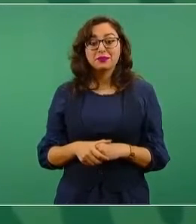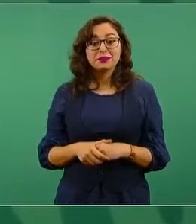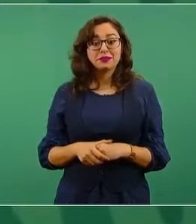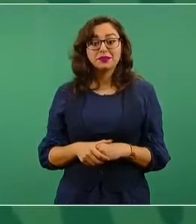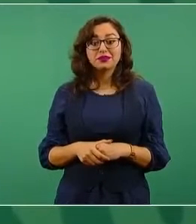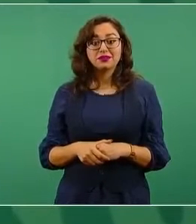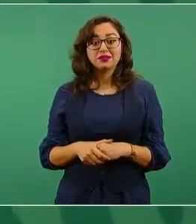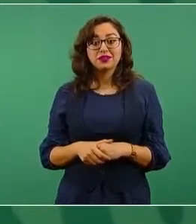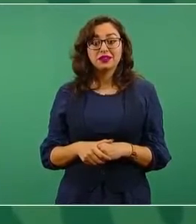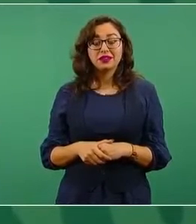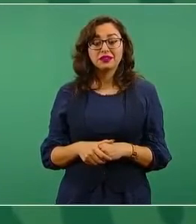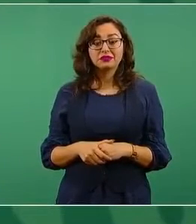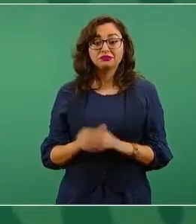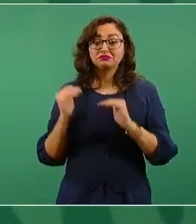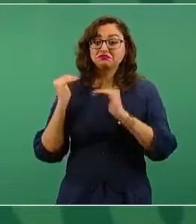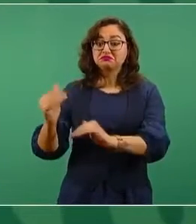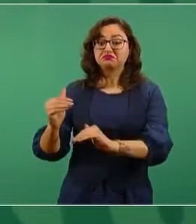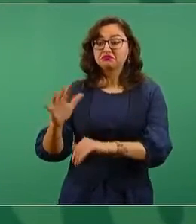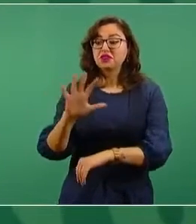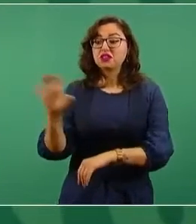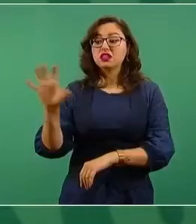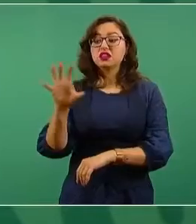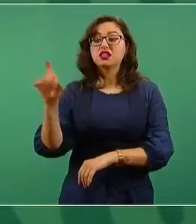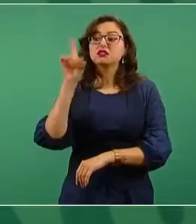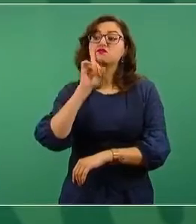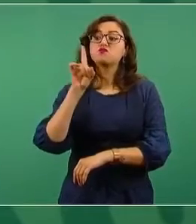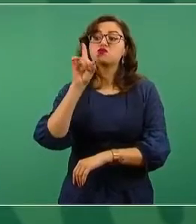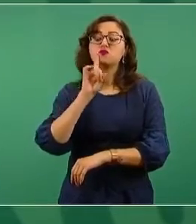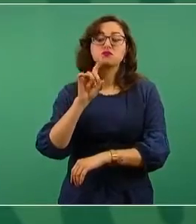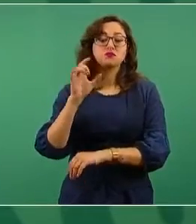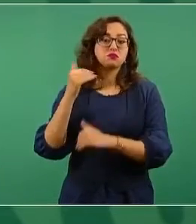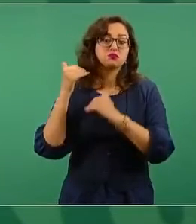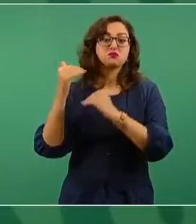que se manifiesten más de 500 mujeres.